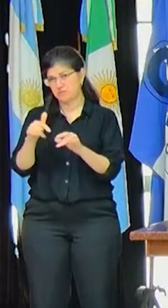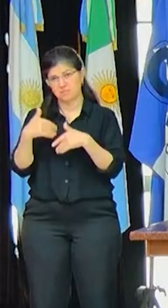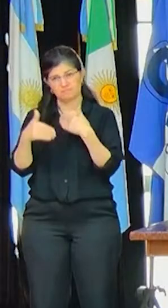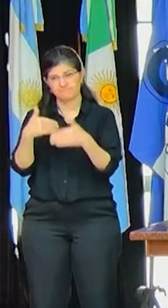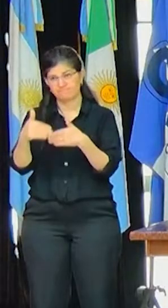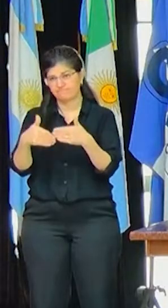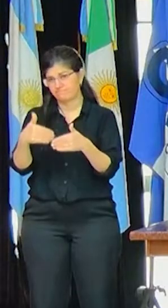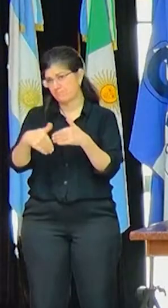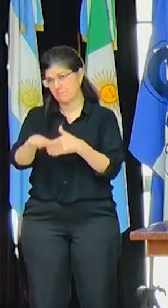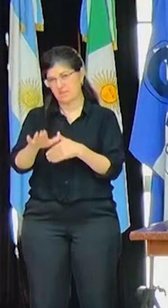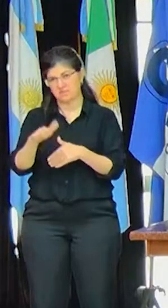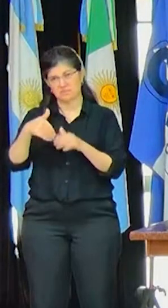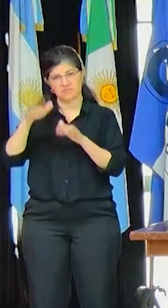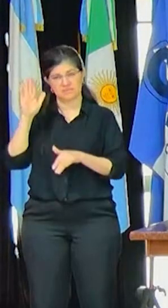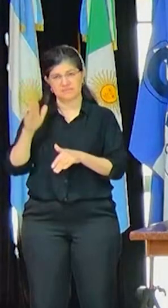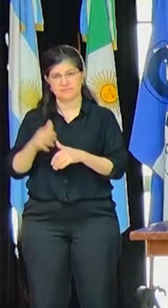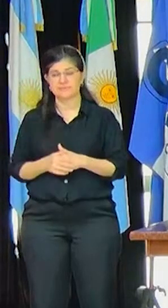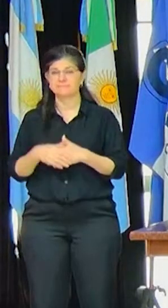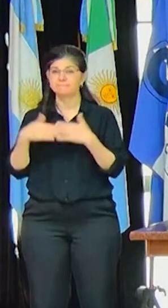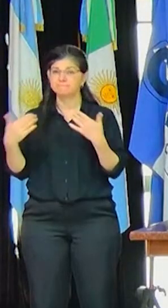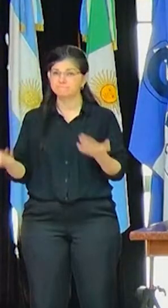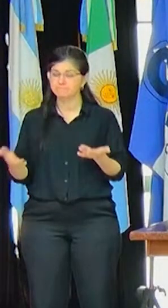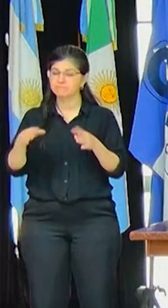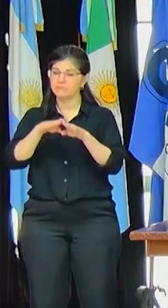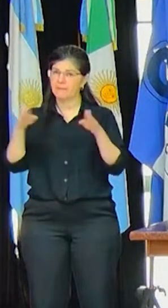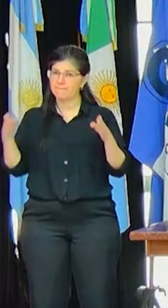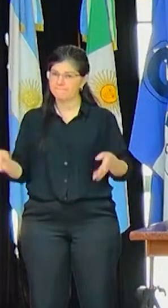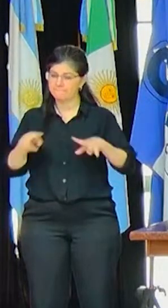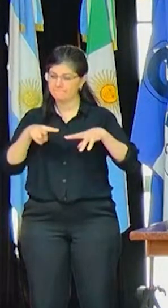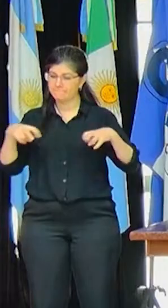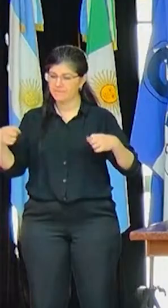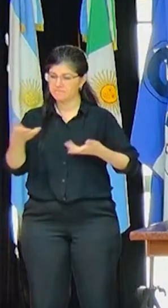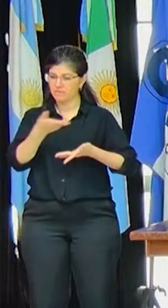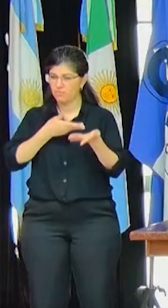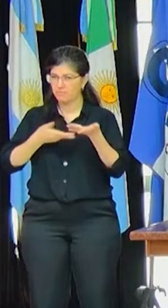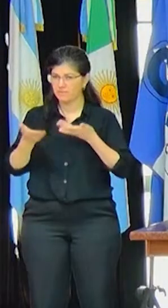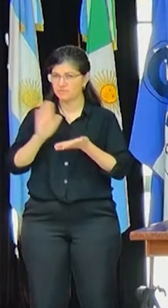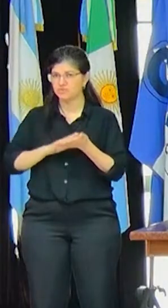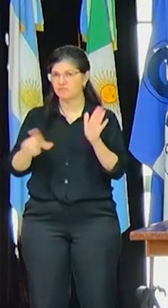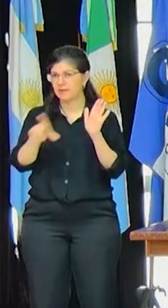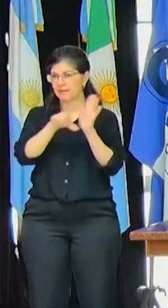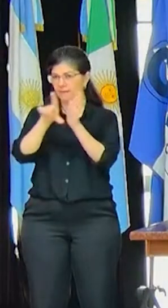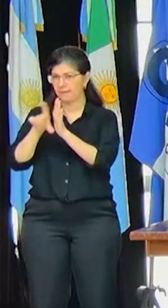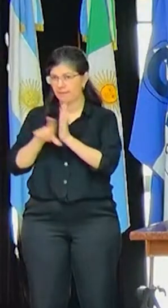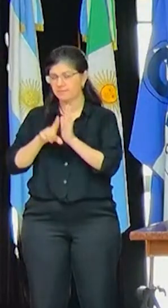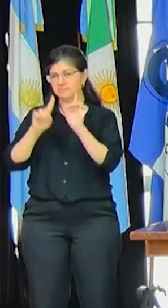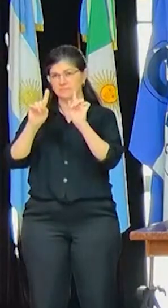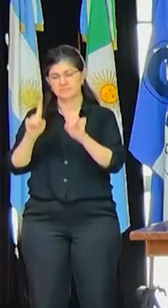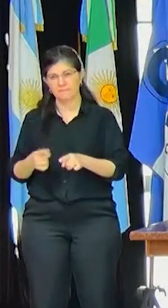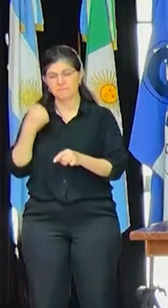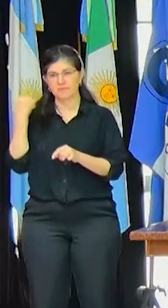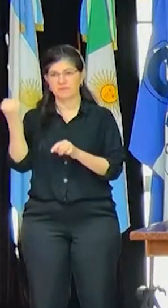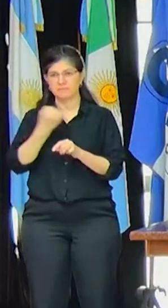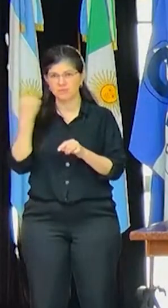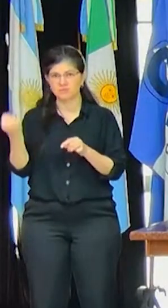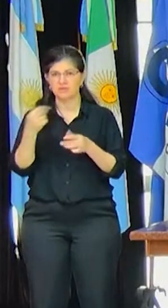mesa jurídica, desde el punto de vista legal, hay muchas cosas, tenemos una convención que tiene